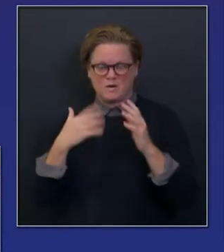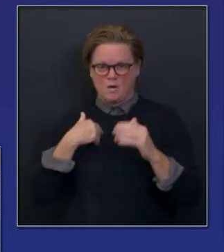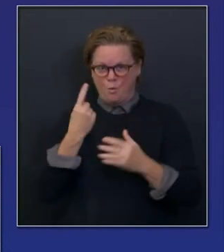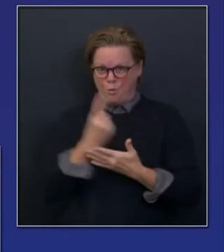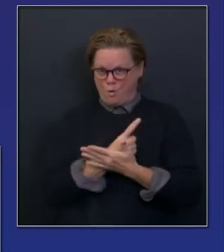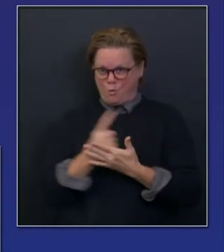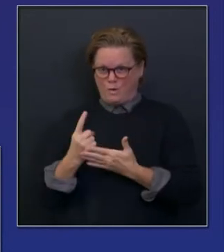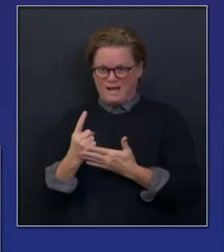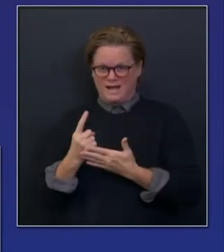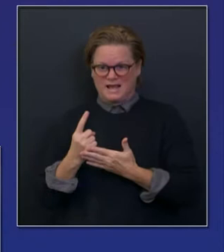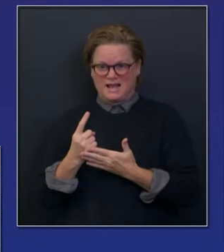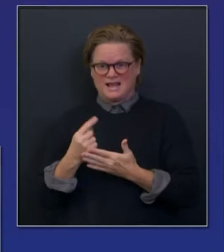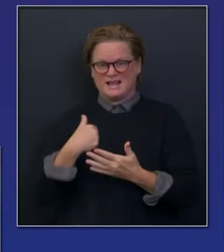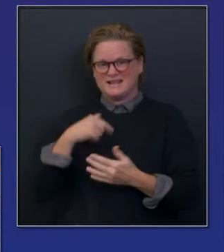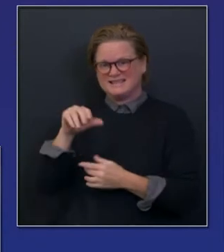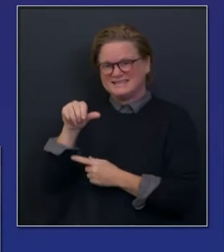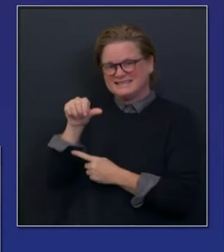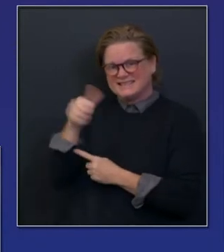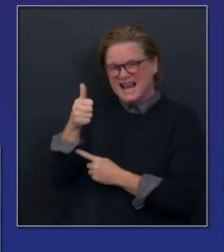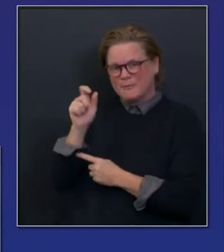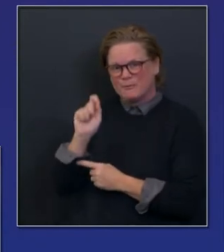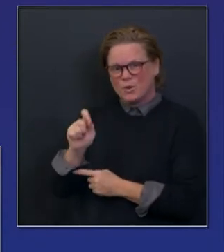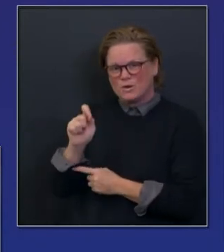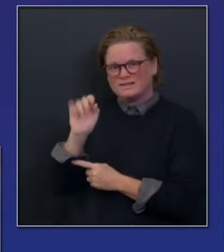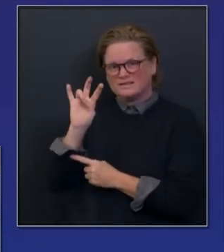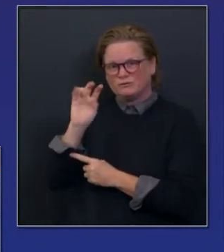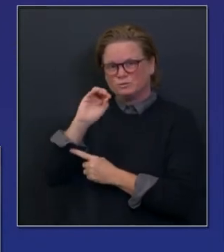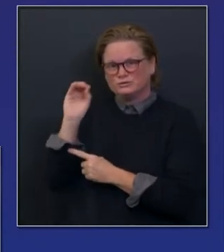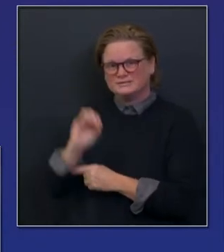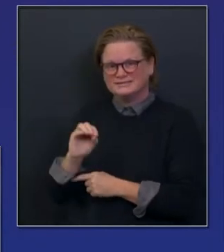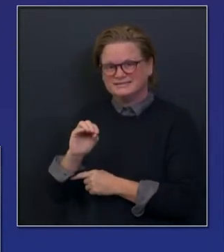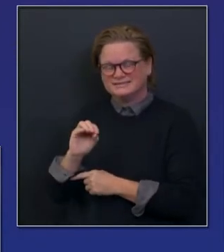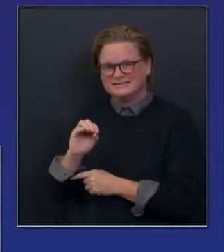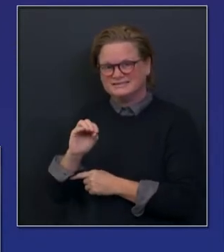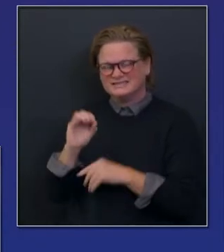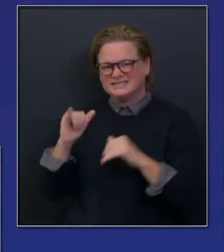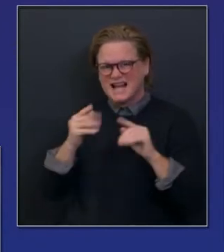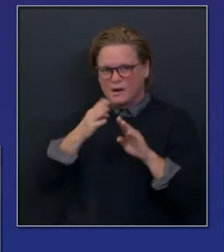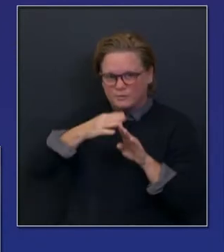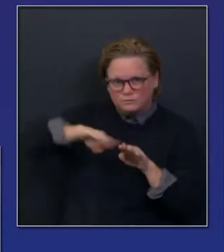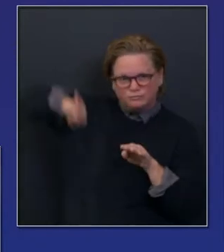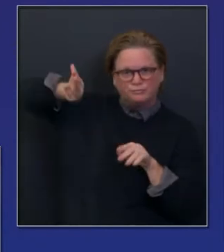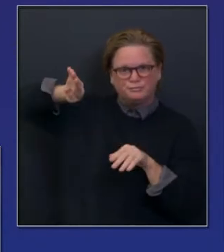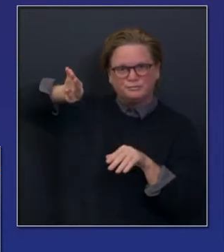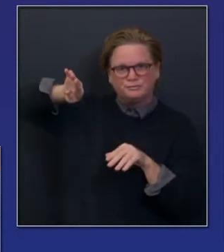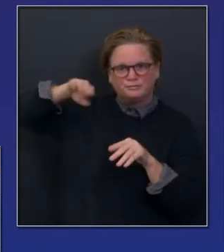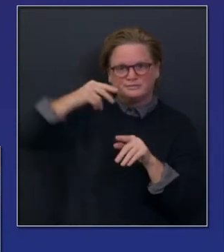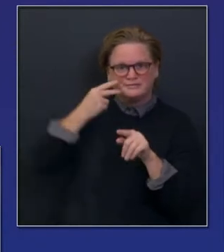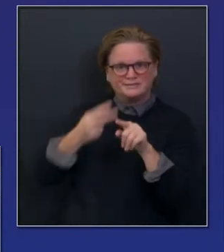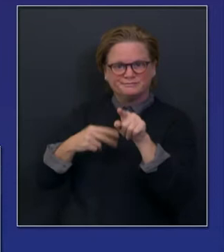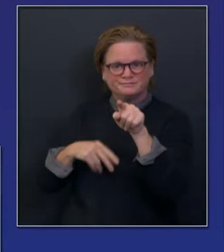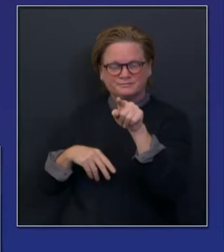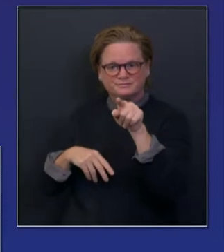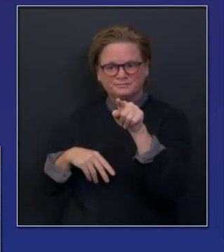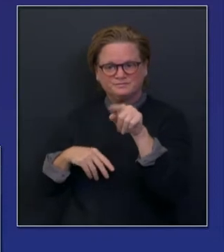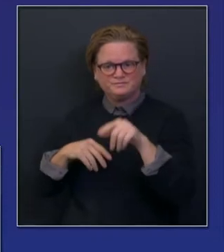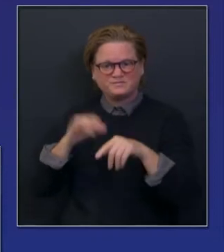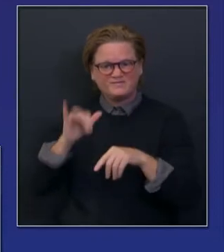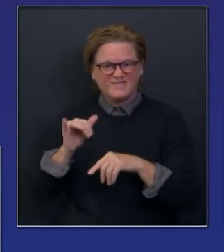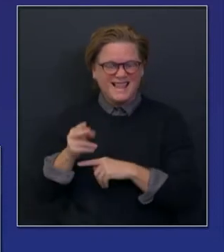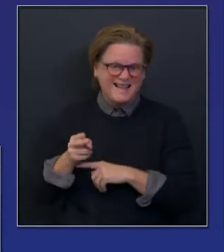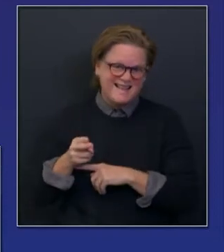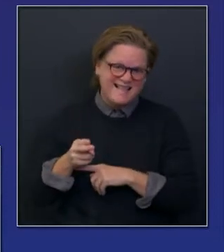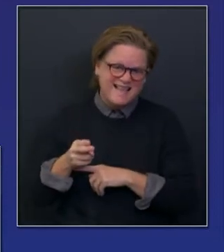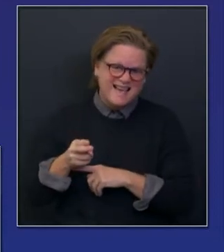ha ascendido a más de 10%, 10.7%. No habíamos visto un índice tan alto, sino desde